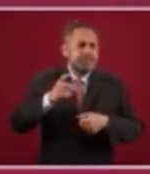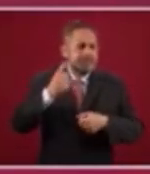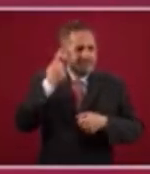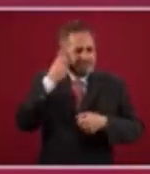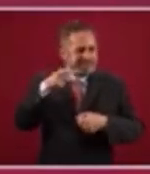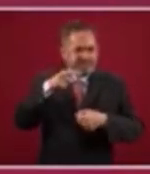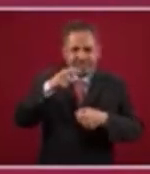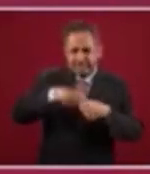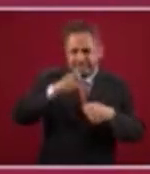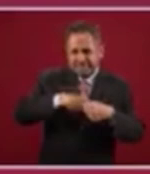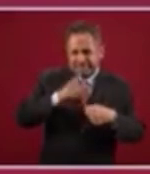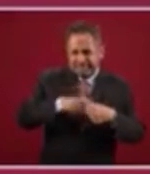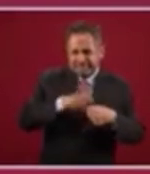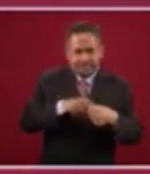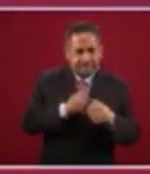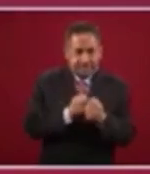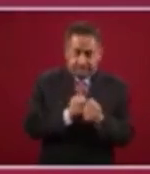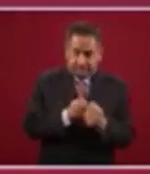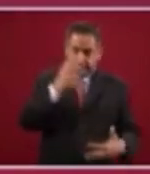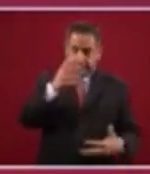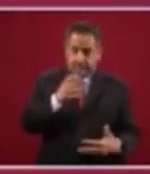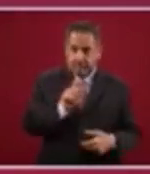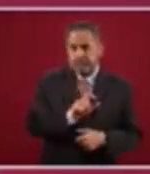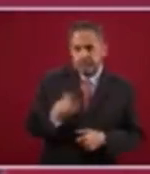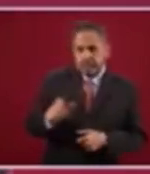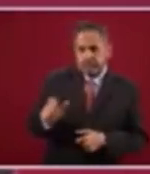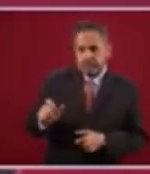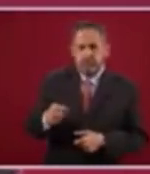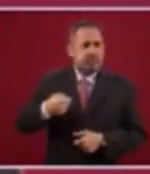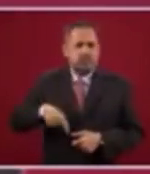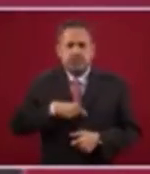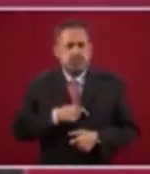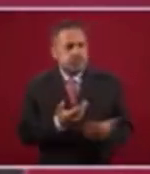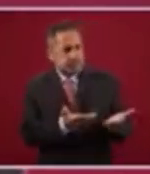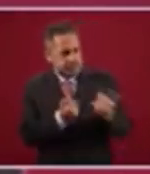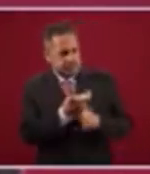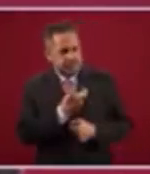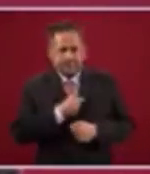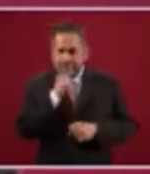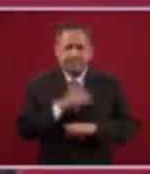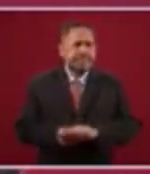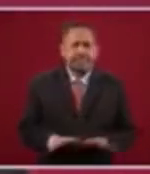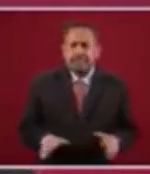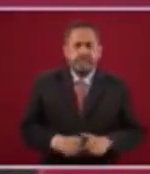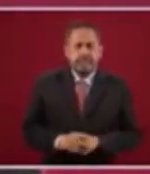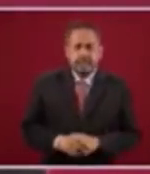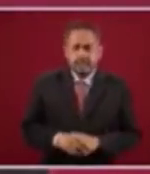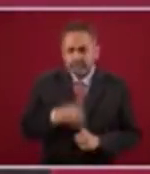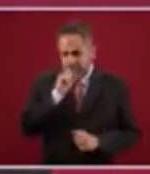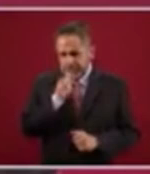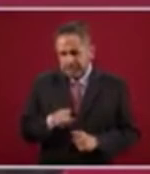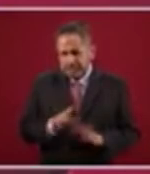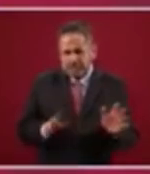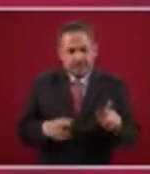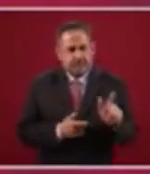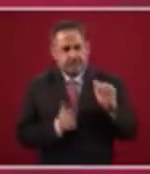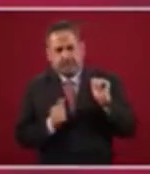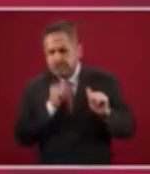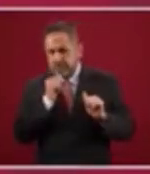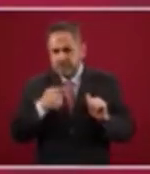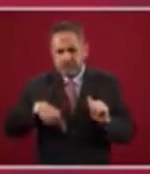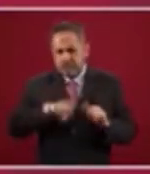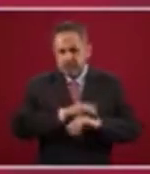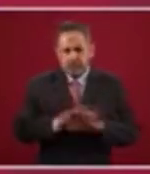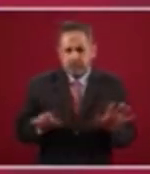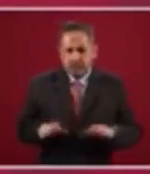bonificación, ¿sí? Ayudan. Nosotros no pedimos eso y tampoco se cobra, pero ya